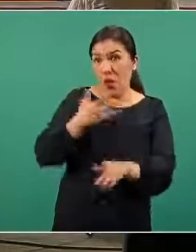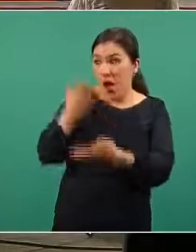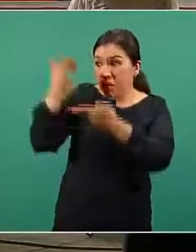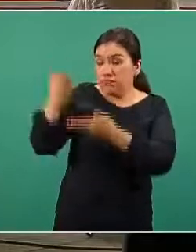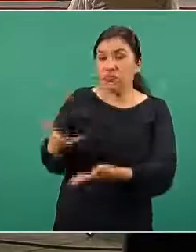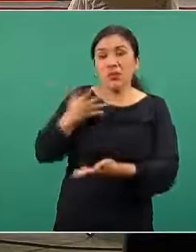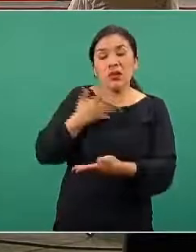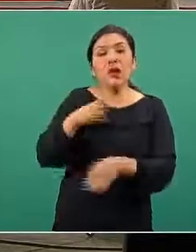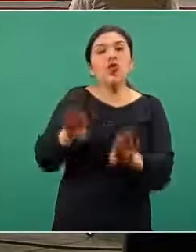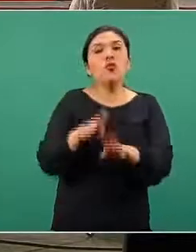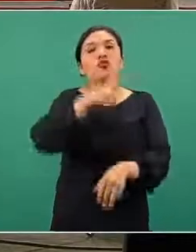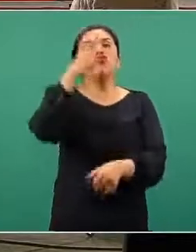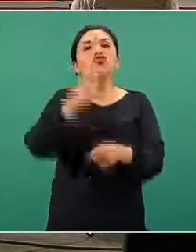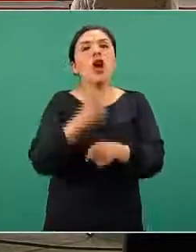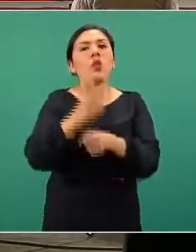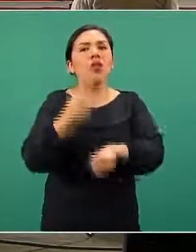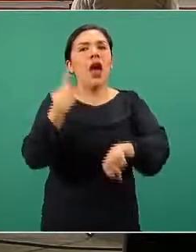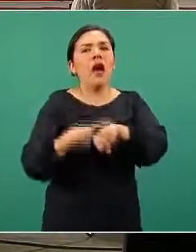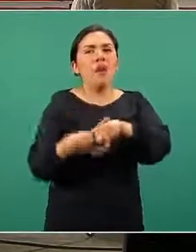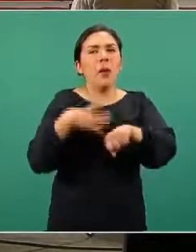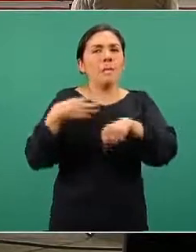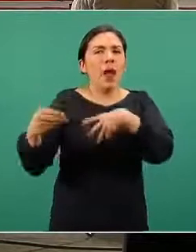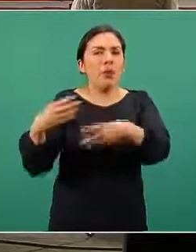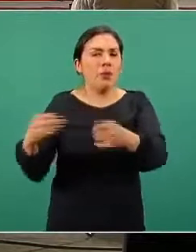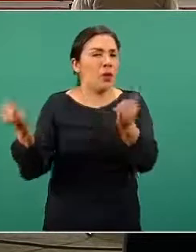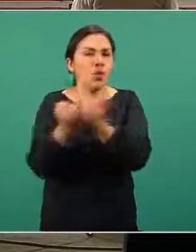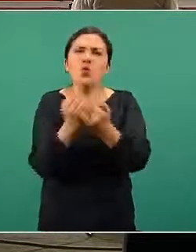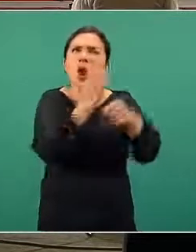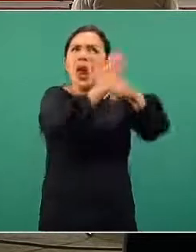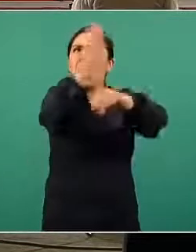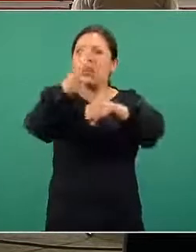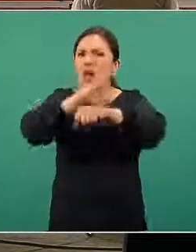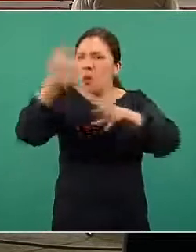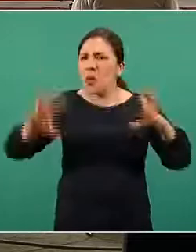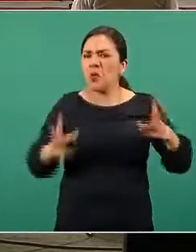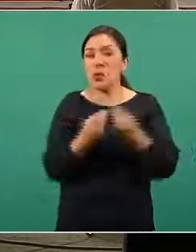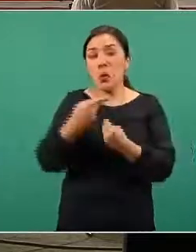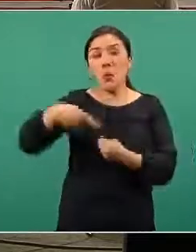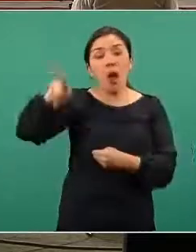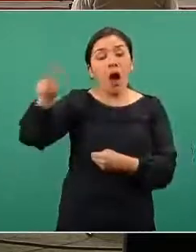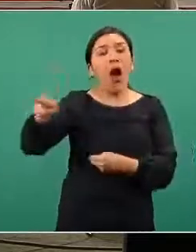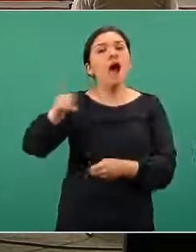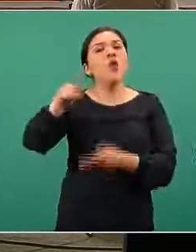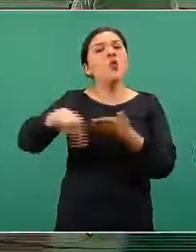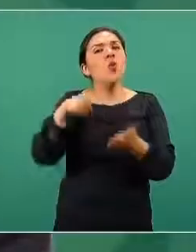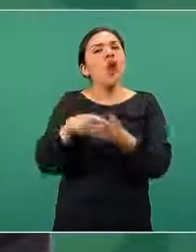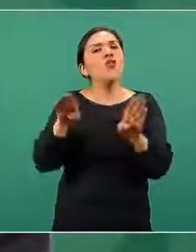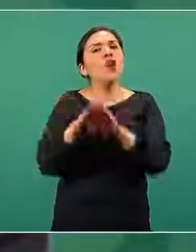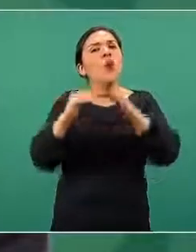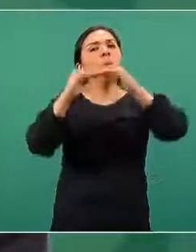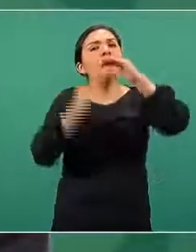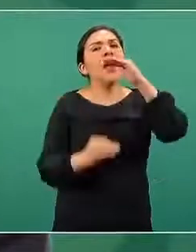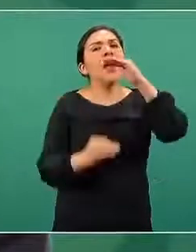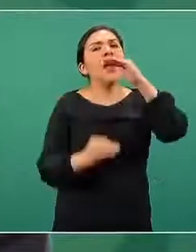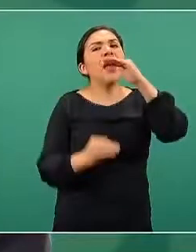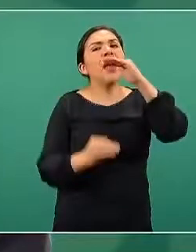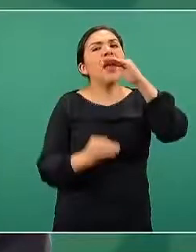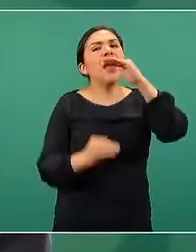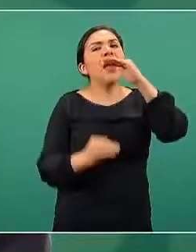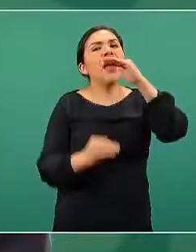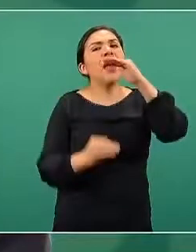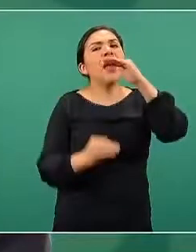se presentó la segunda ola epidémica, igual que en todas las entidades, pero de una intensidad menor a la primera, incluso